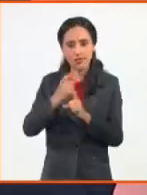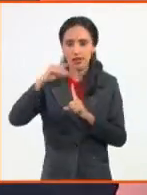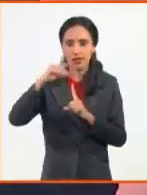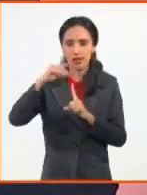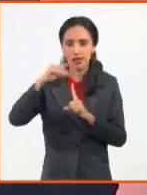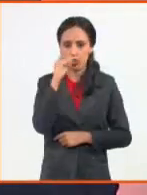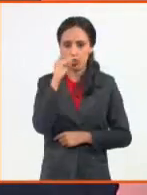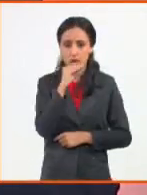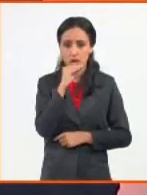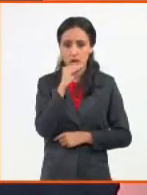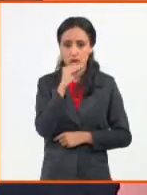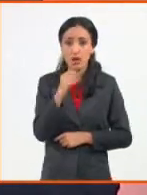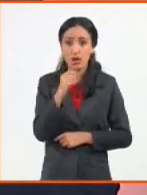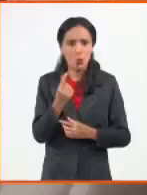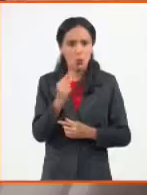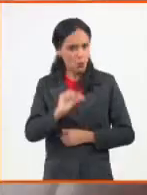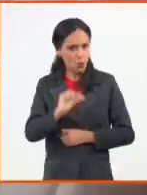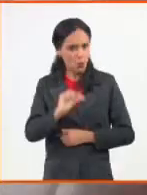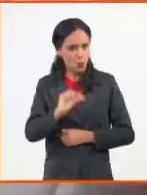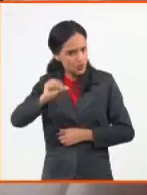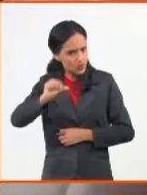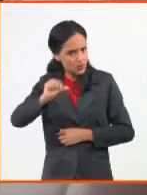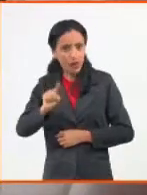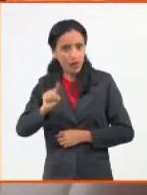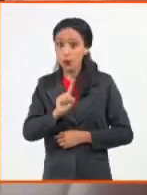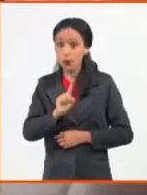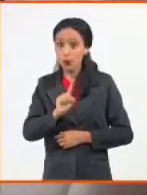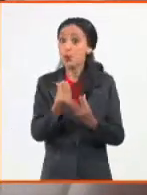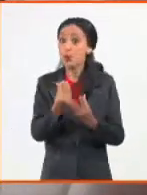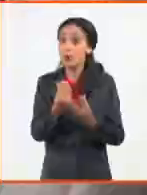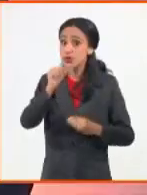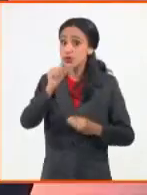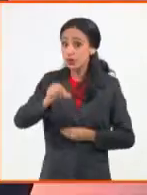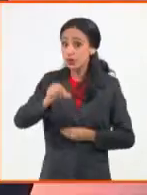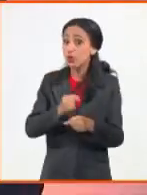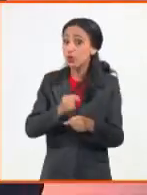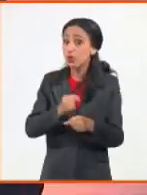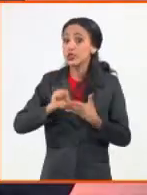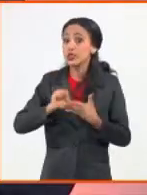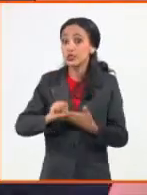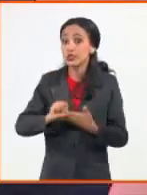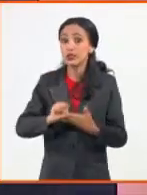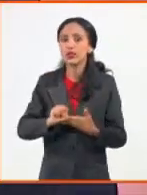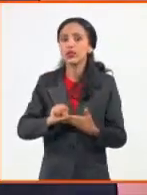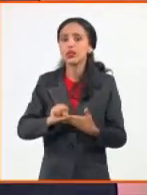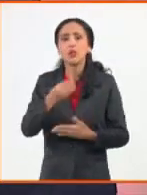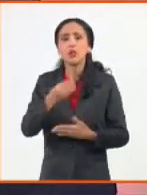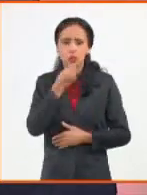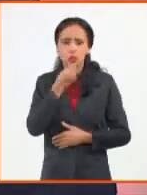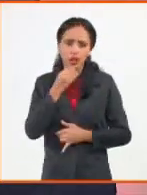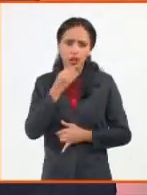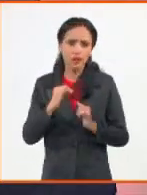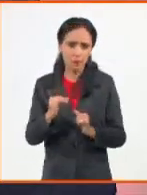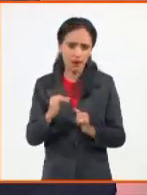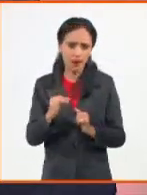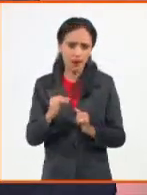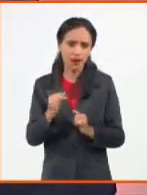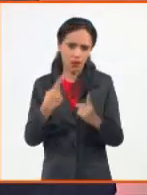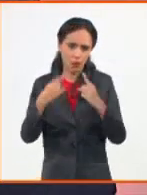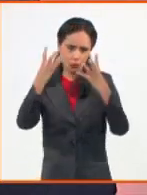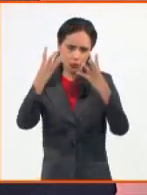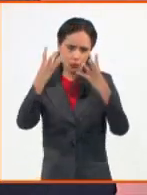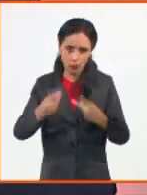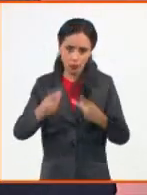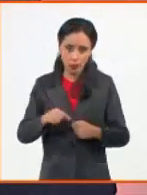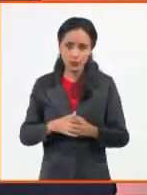pocos los consumidores de nuestro servicio podría ilustrar te lo con varios datos me voy a referir a dos hoy la